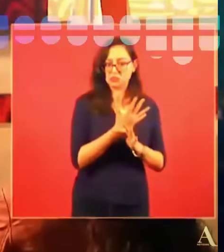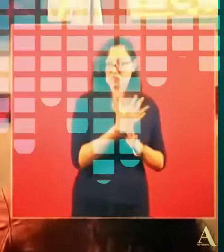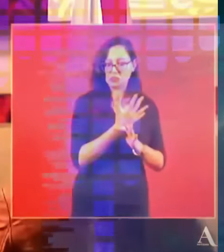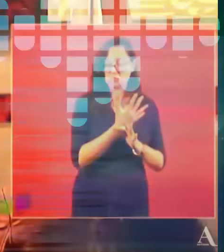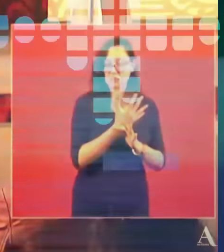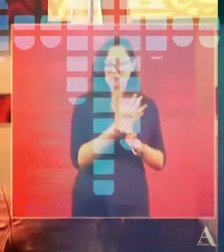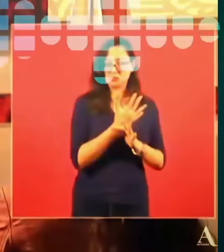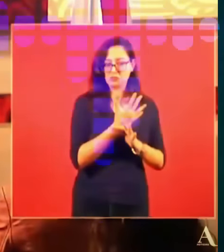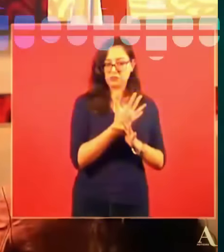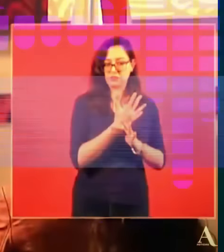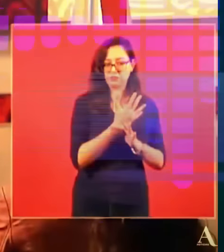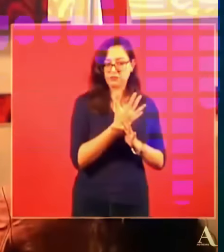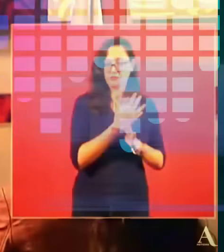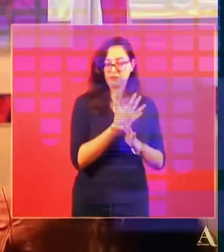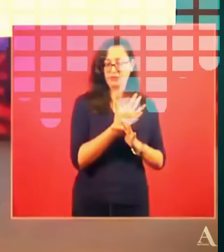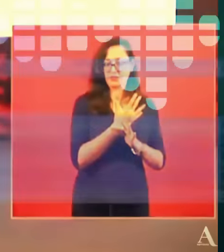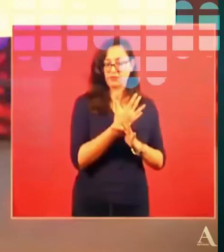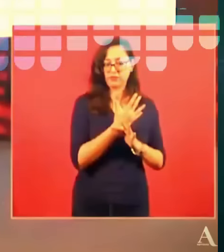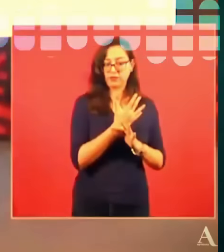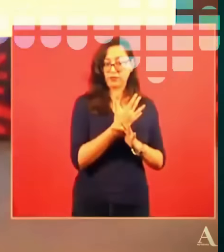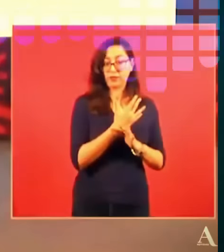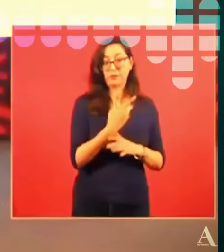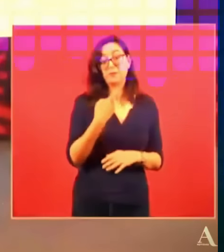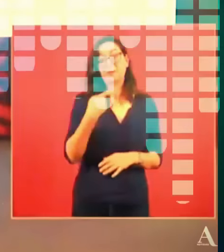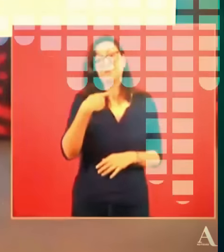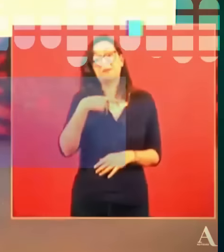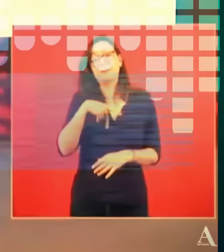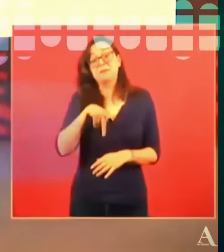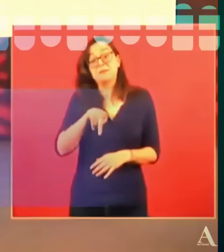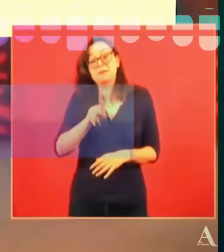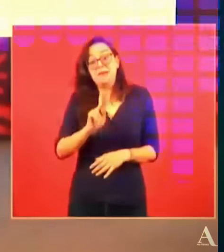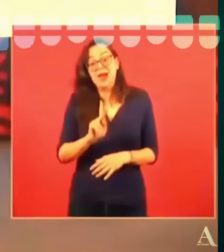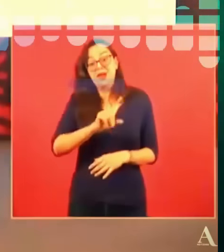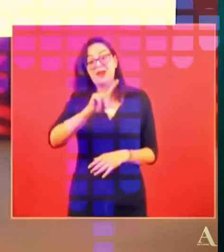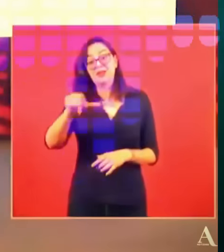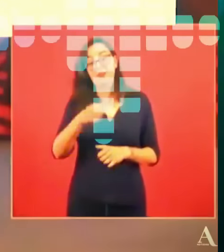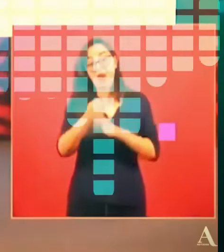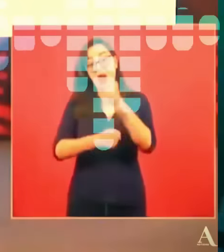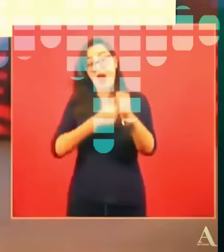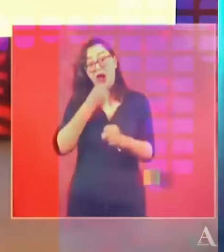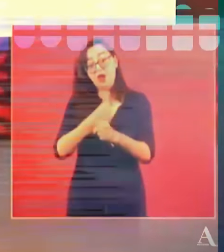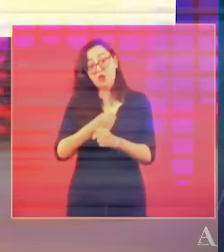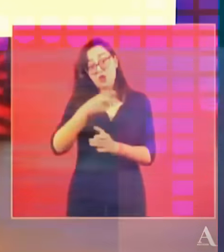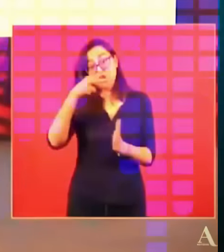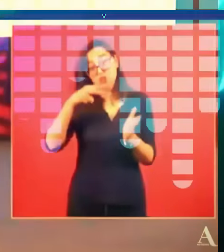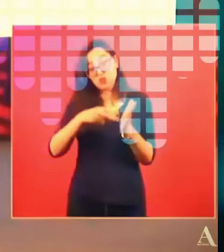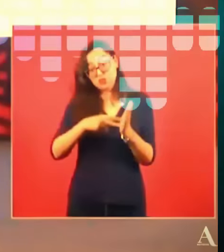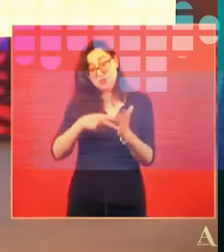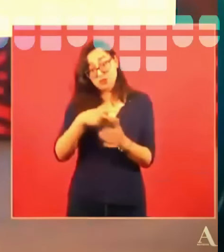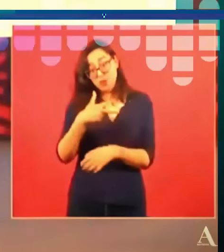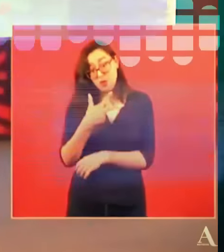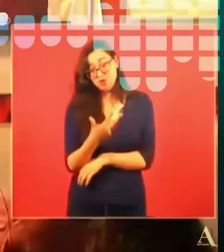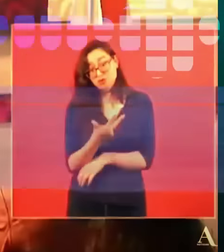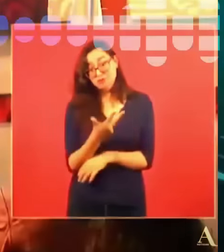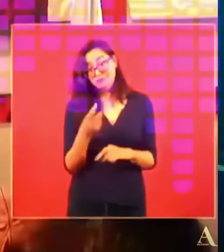el Verde, Morena, tienen el mismo sentido, tienen el mismo objetivo, buscan las mismas cosas.